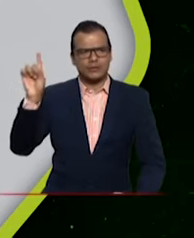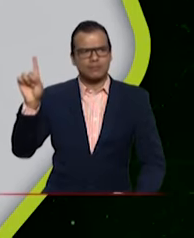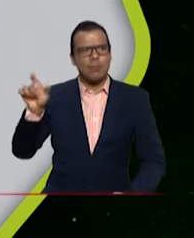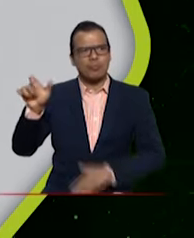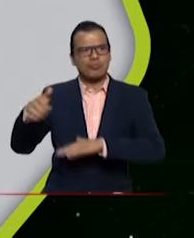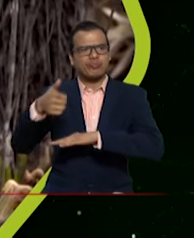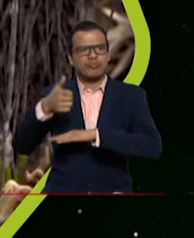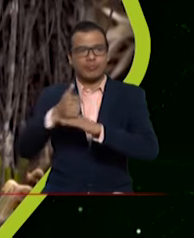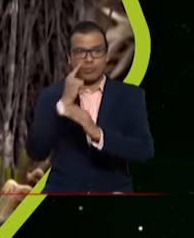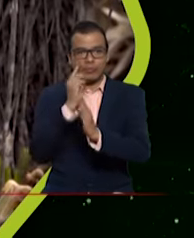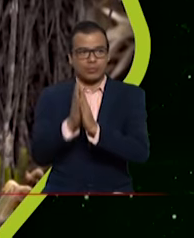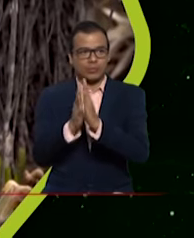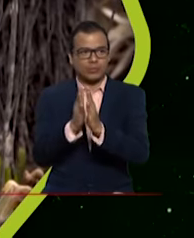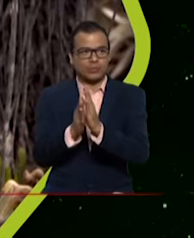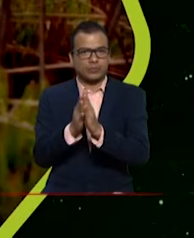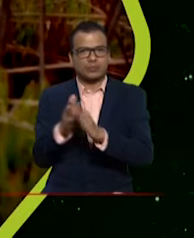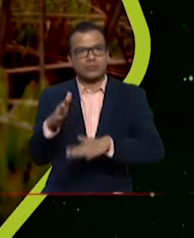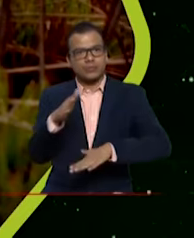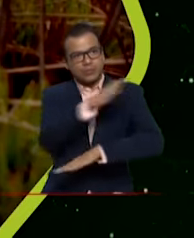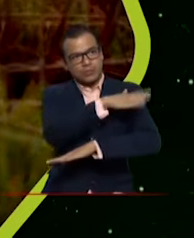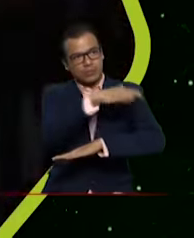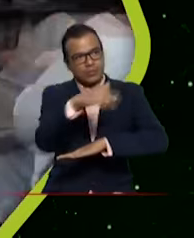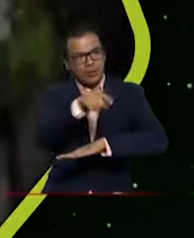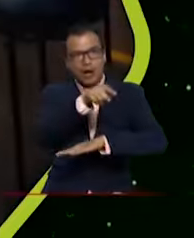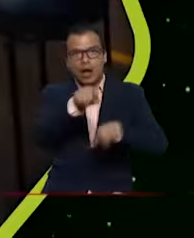CBC rechazó aviso de venta de fracciones de páramo.